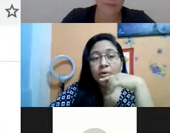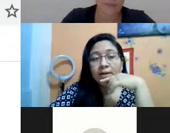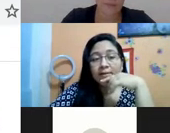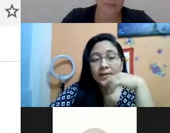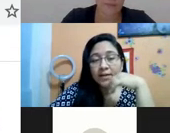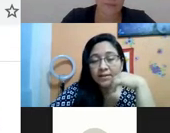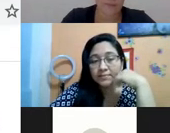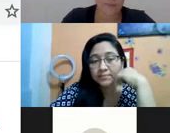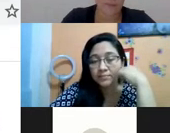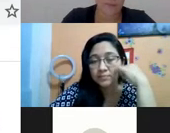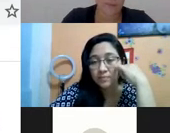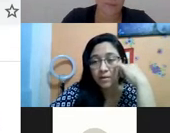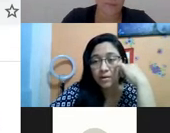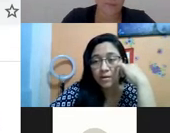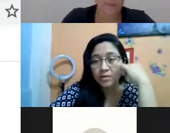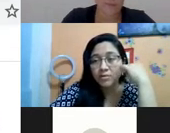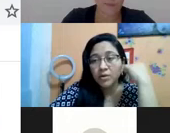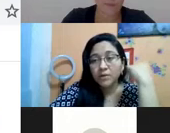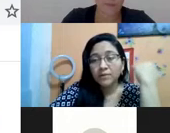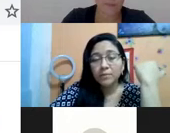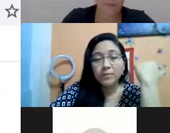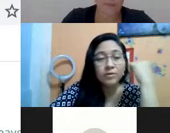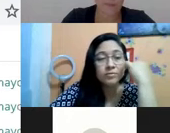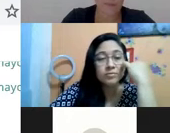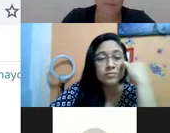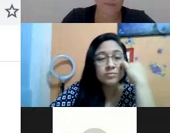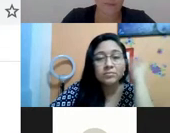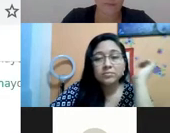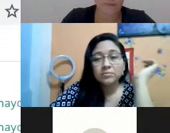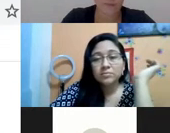cómo crear tareas. Yo en este momento,